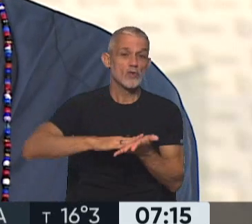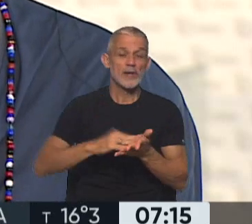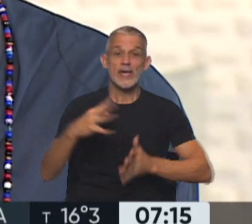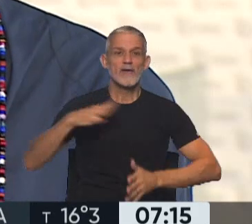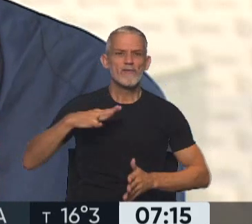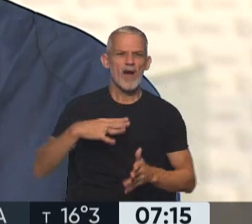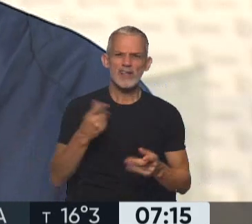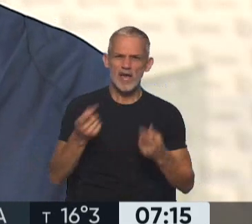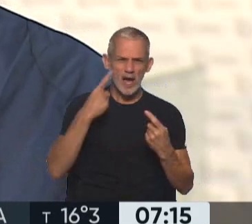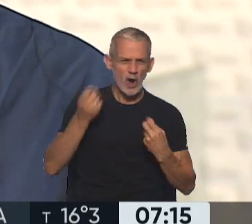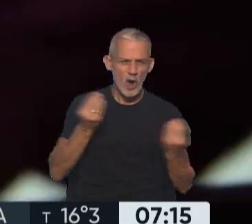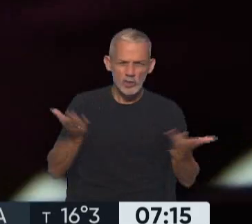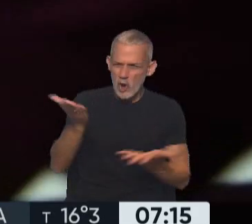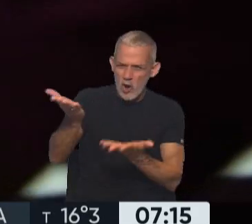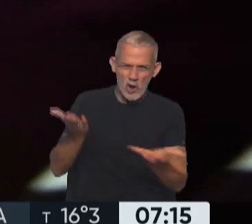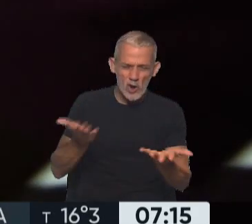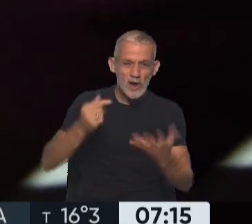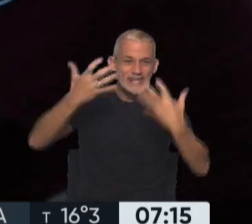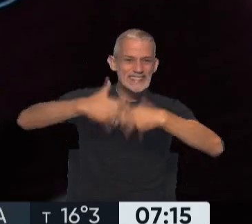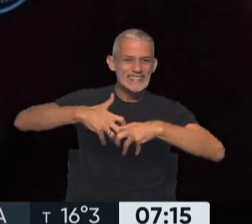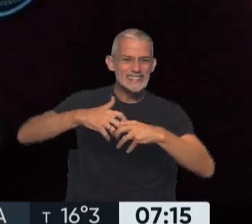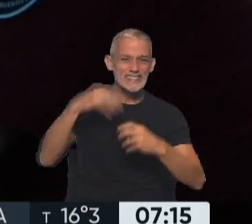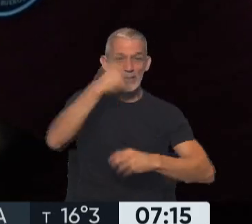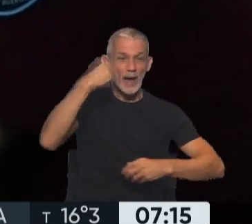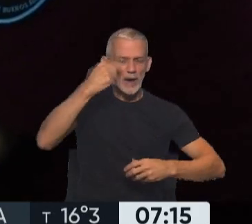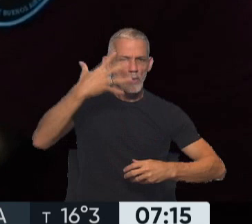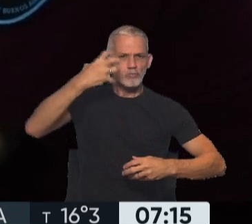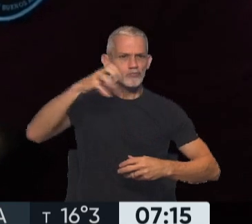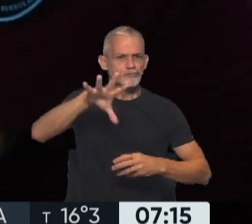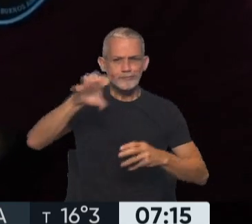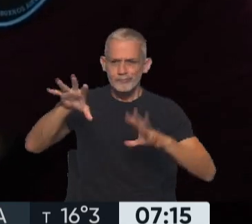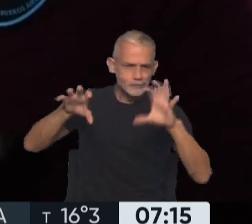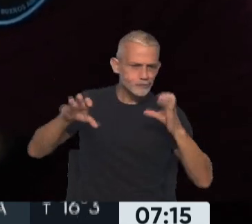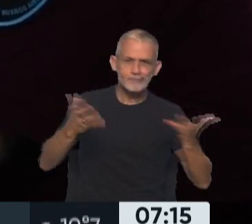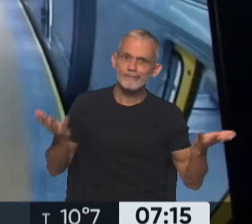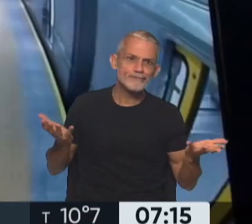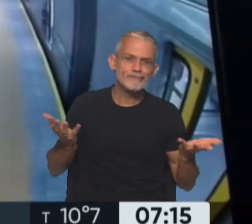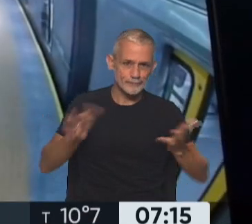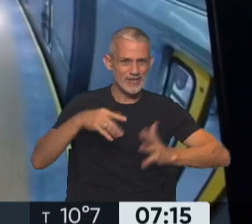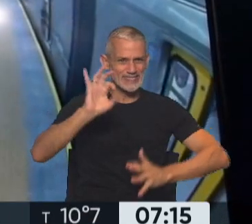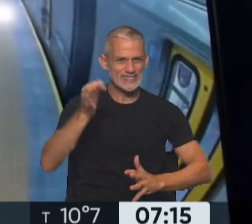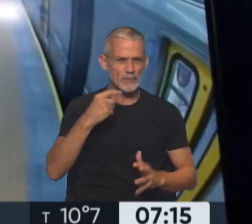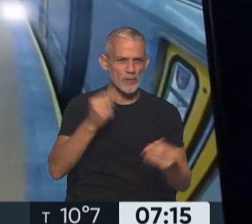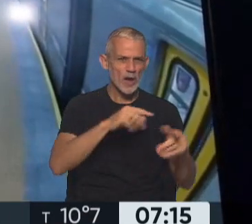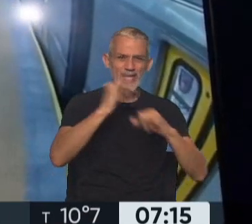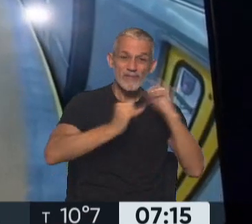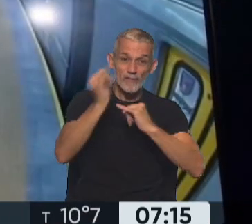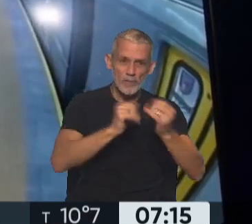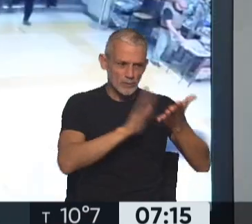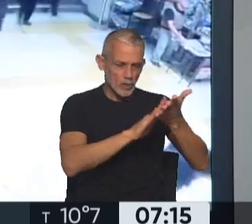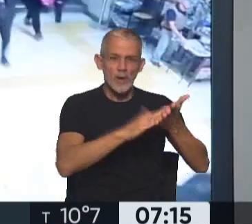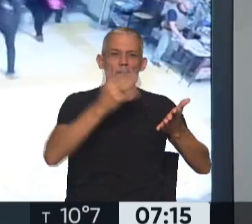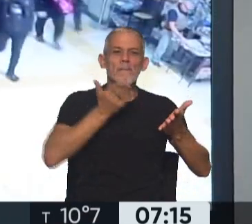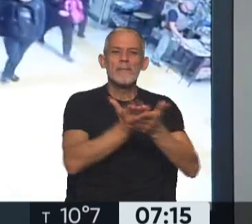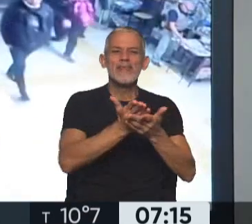de control que existe sobre ese sistema de reconocimiento facial. Lo que sí sabemos es que el cotejo de información que